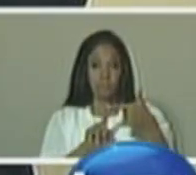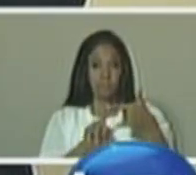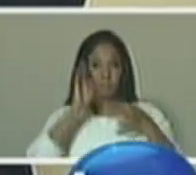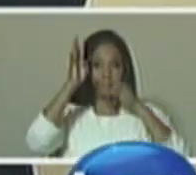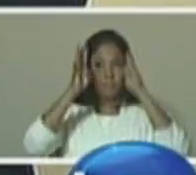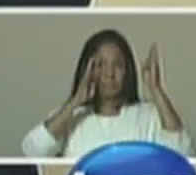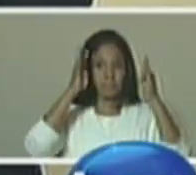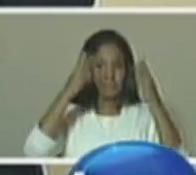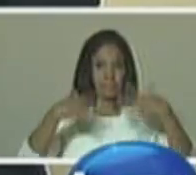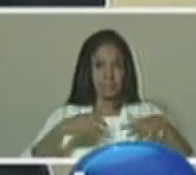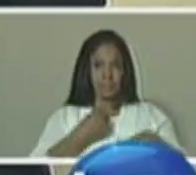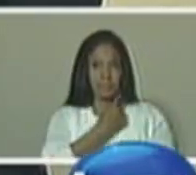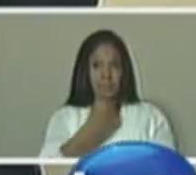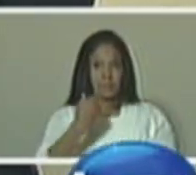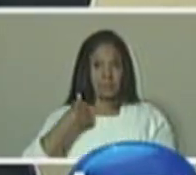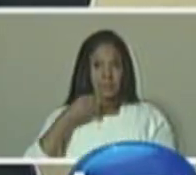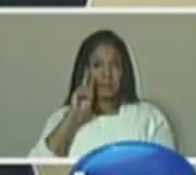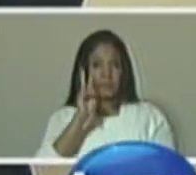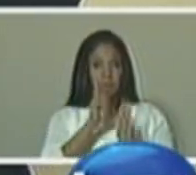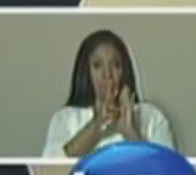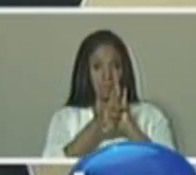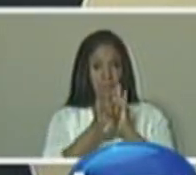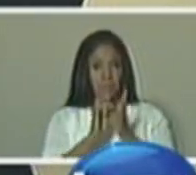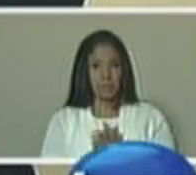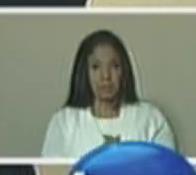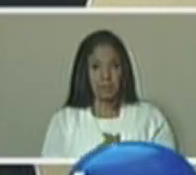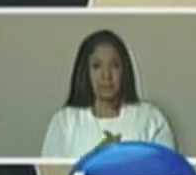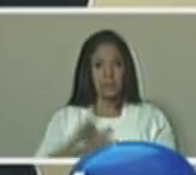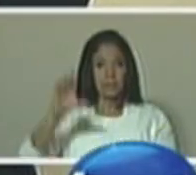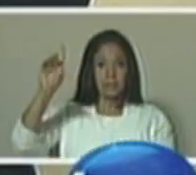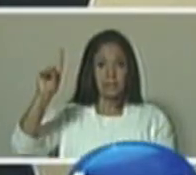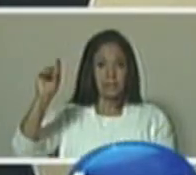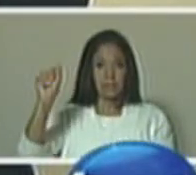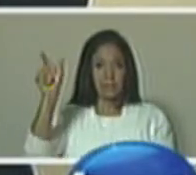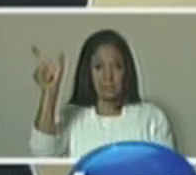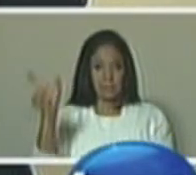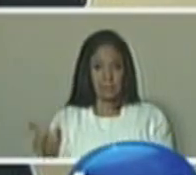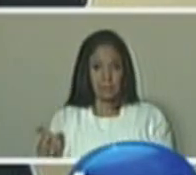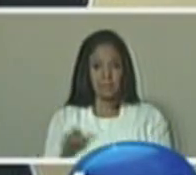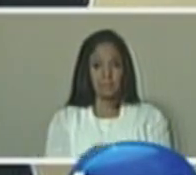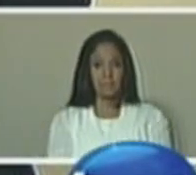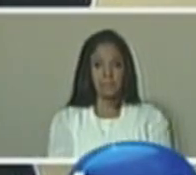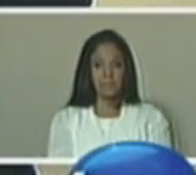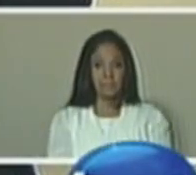que como ya dijimos tiene 2 minutos. Él va a ser Daniel Araúz.